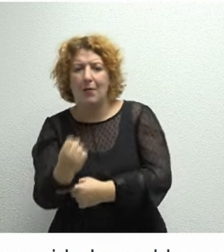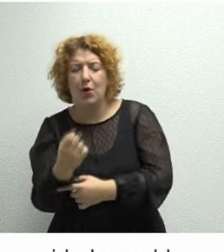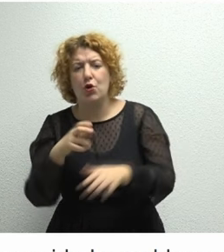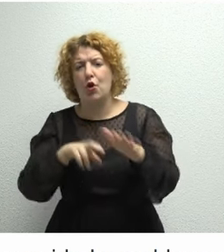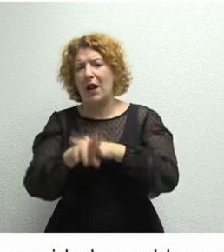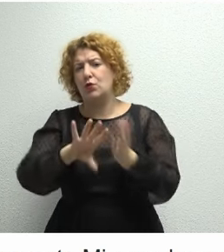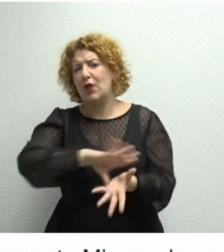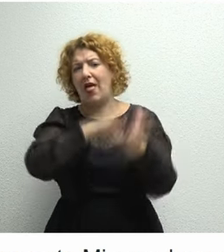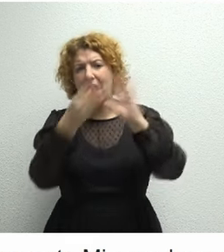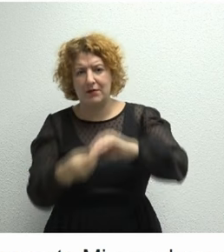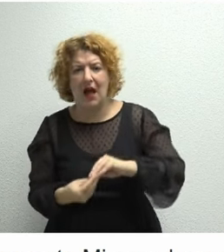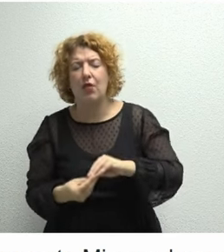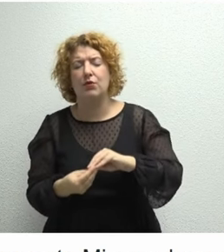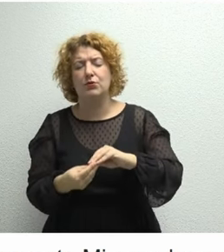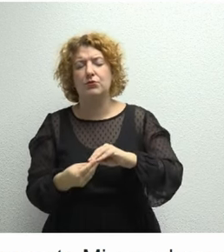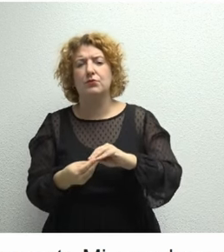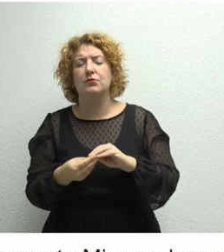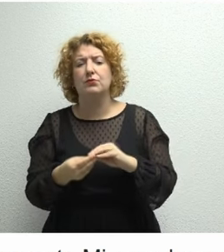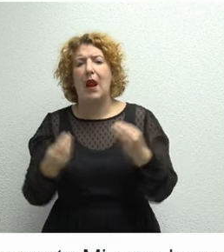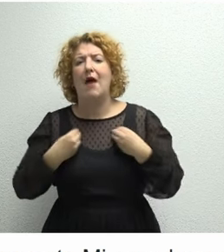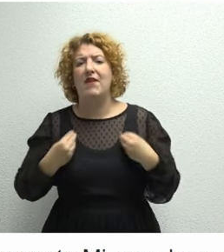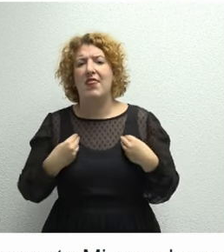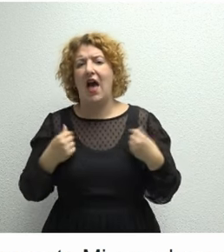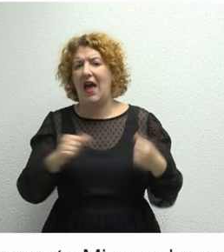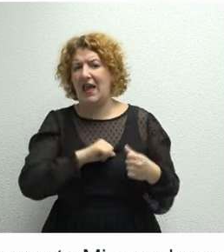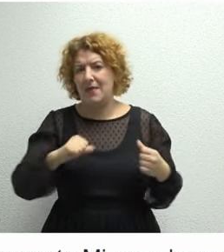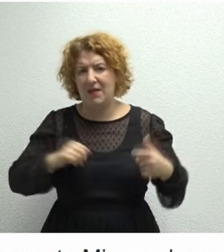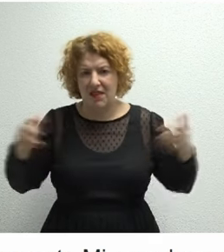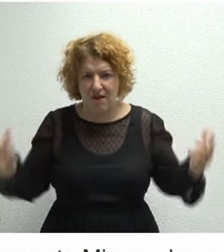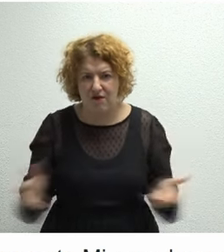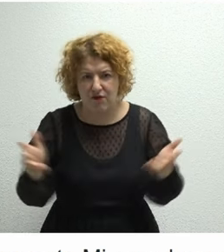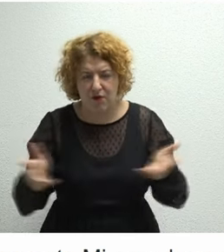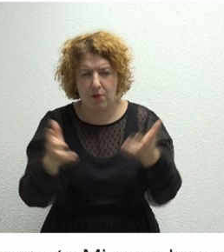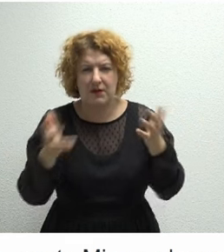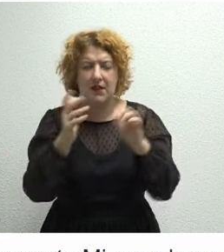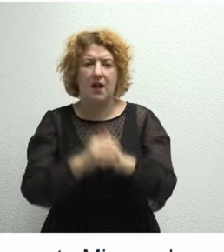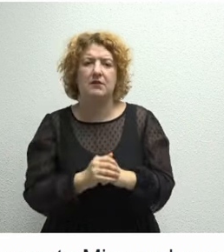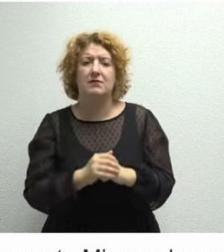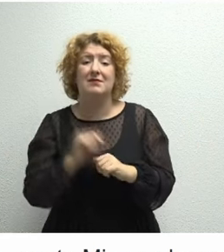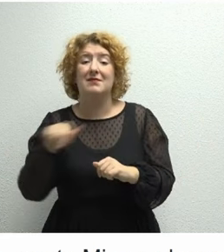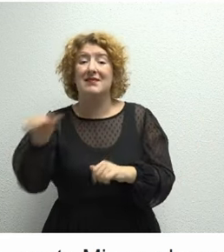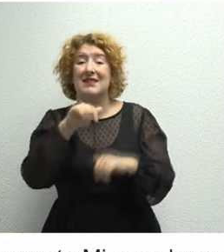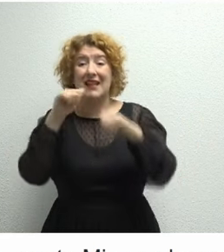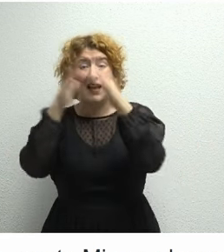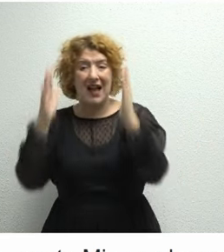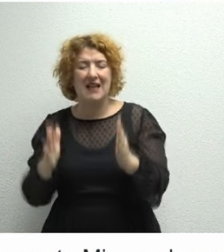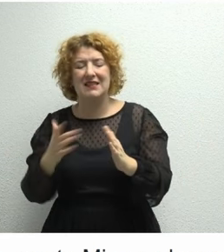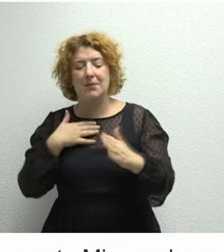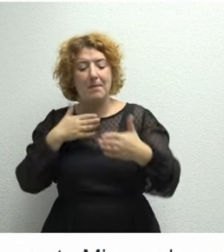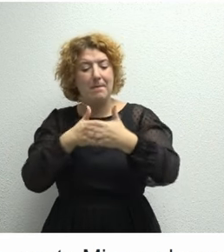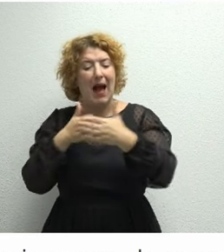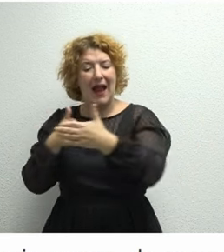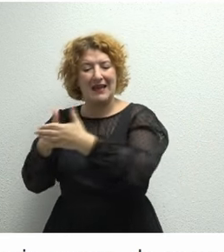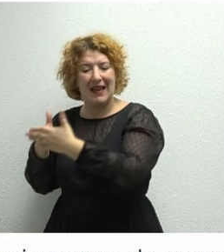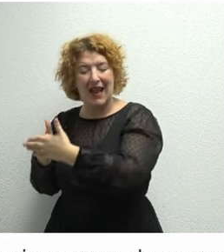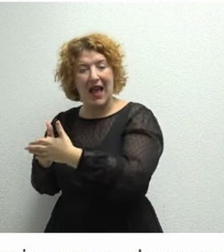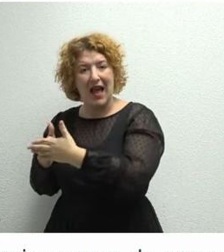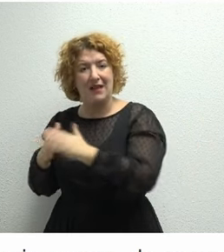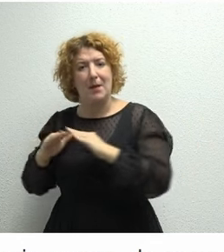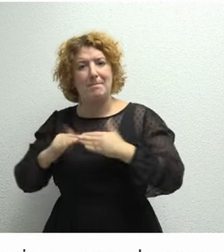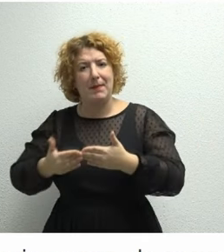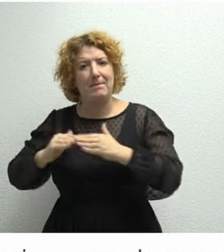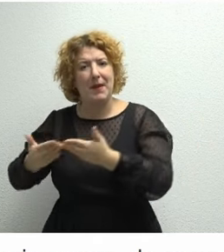adaptados para fomentar una vida independiente en este hogar comunitario se están derribando Barreras y promoviendo la